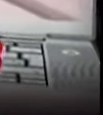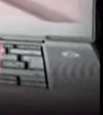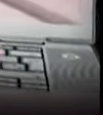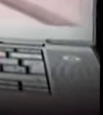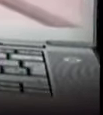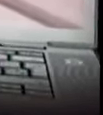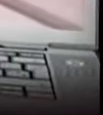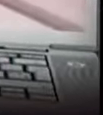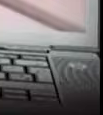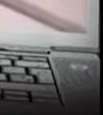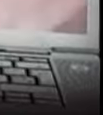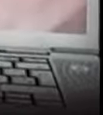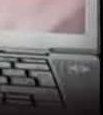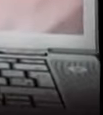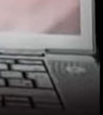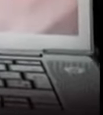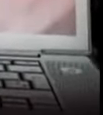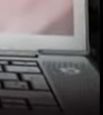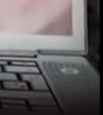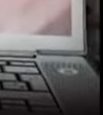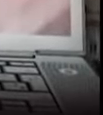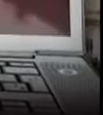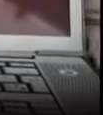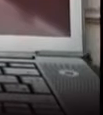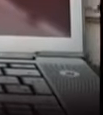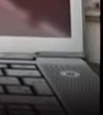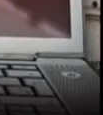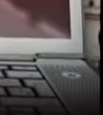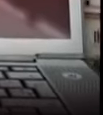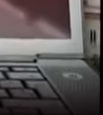de 1953 abrieron un nuevo camino a la nación.